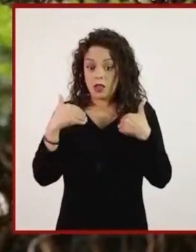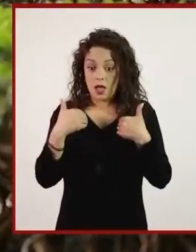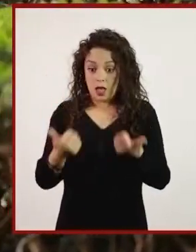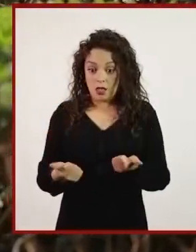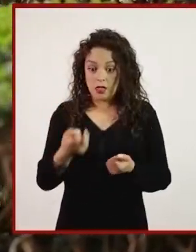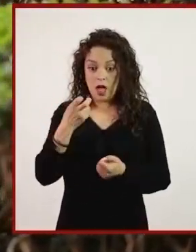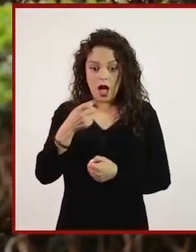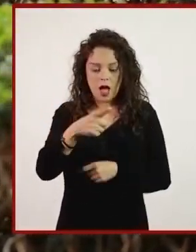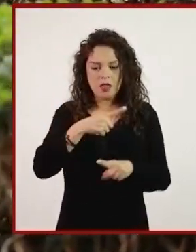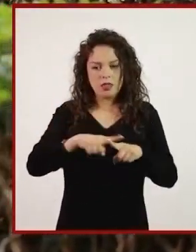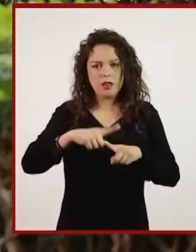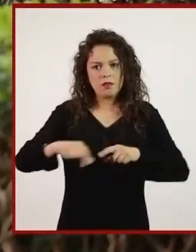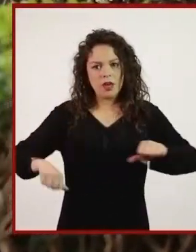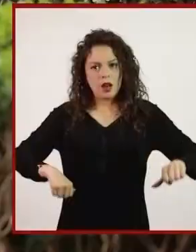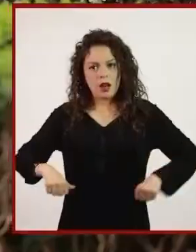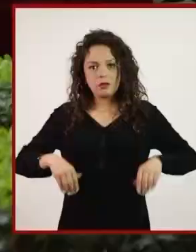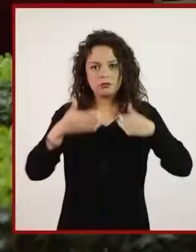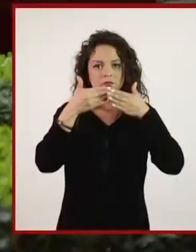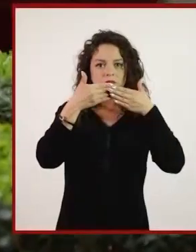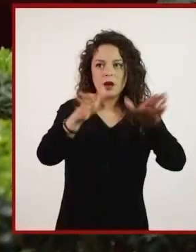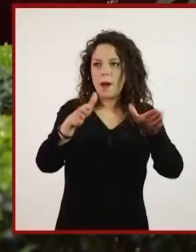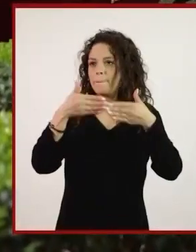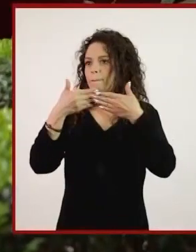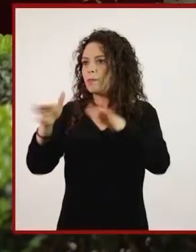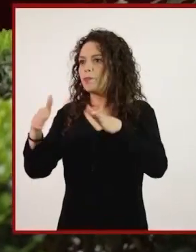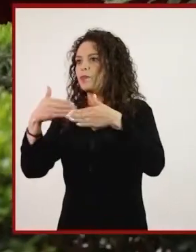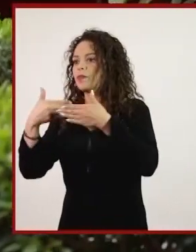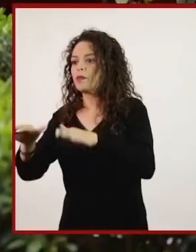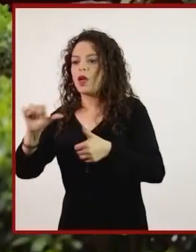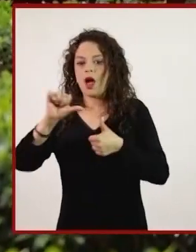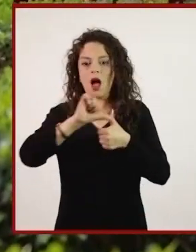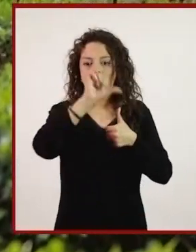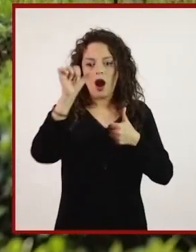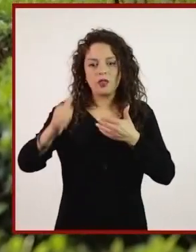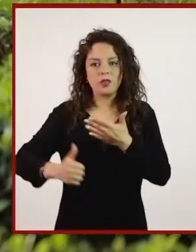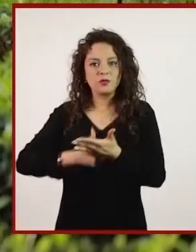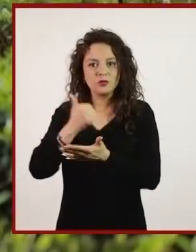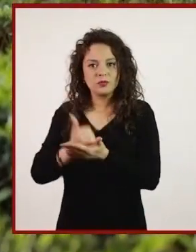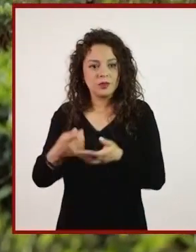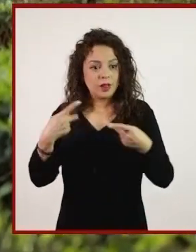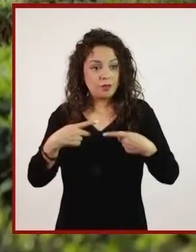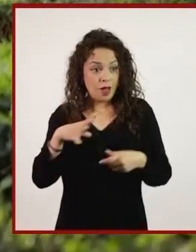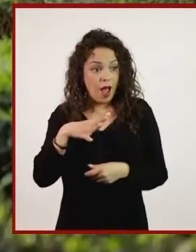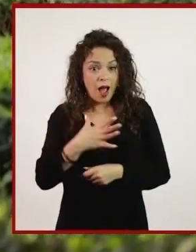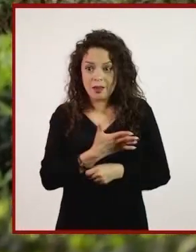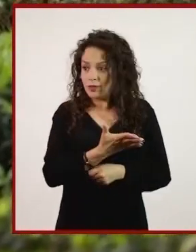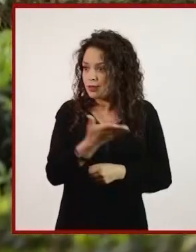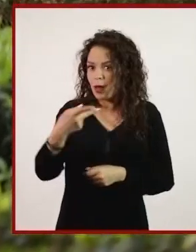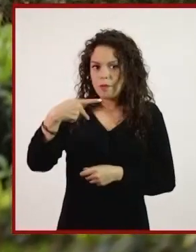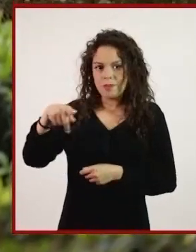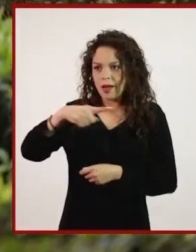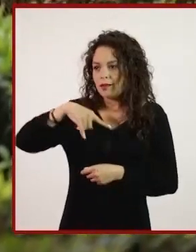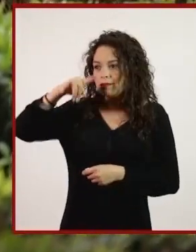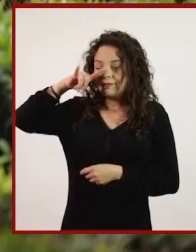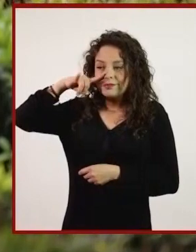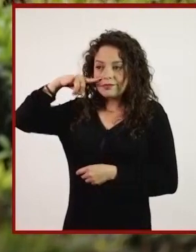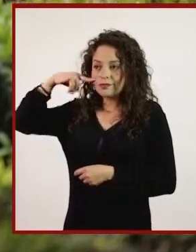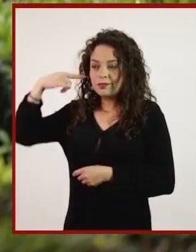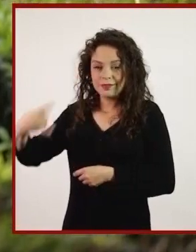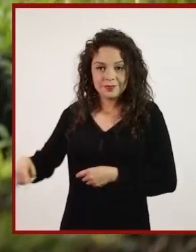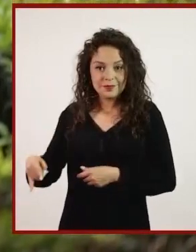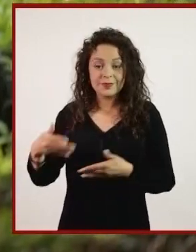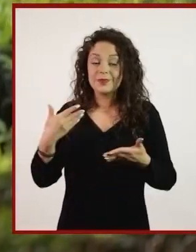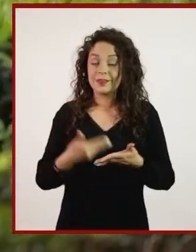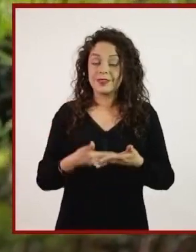queremos proponer es de apreciación artística. La idea de esta actividad es abrir los ojos al arte urbano, a la intervención y a